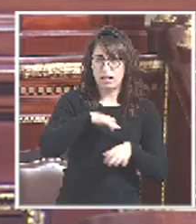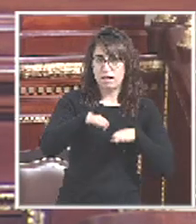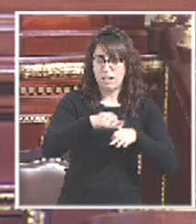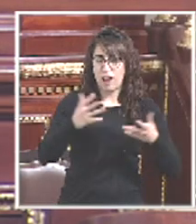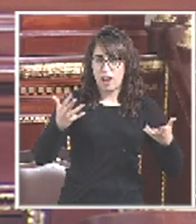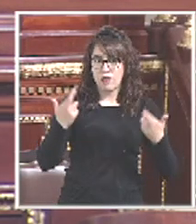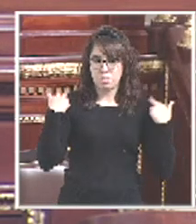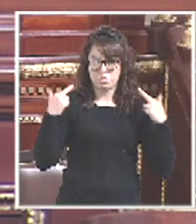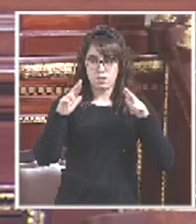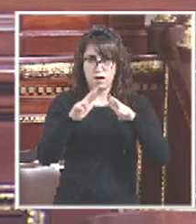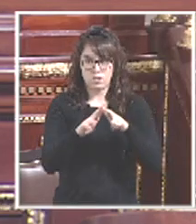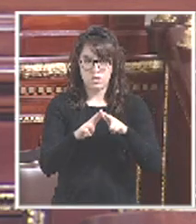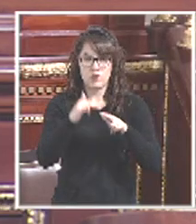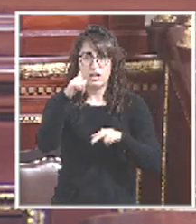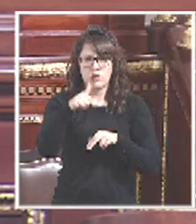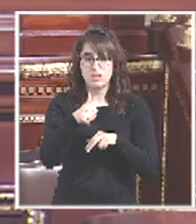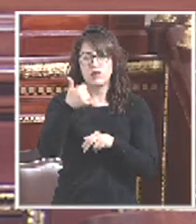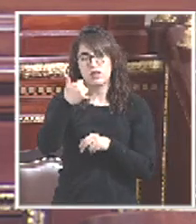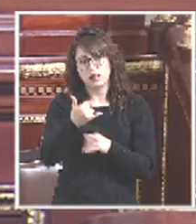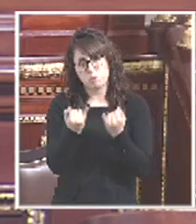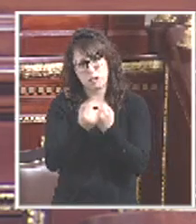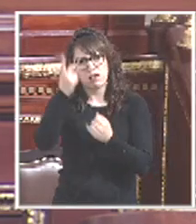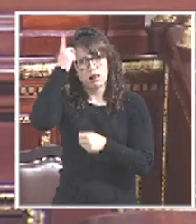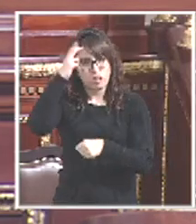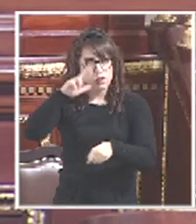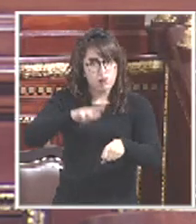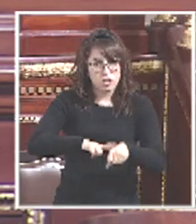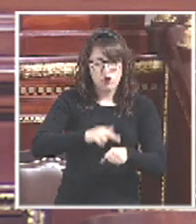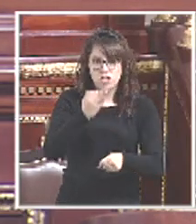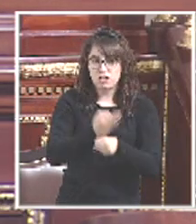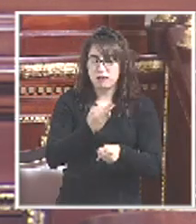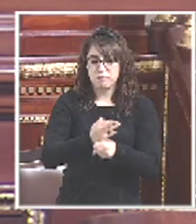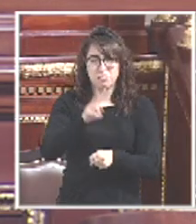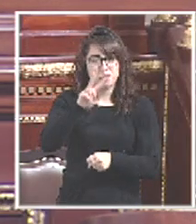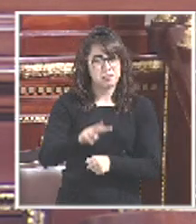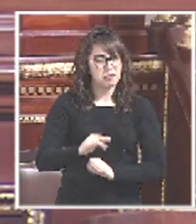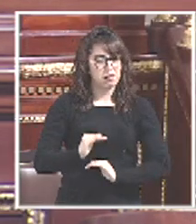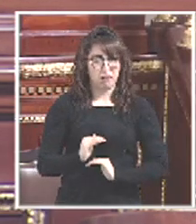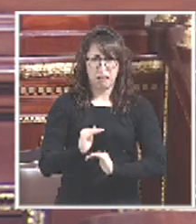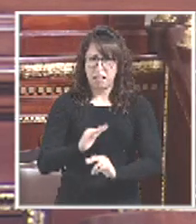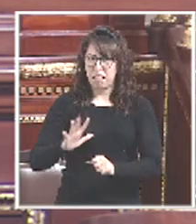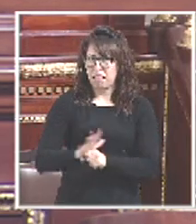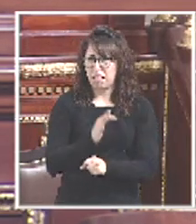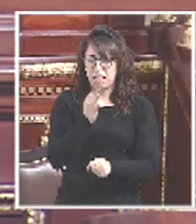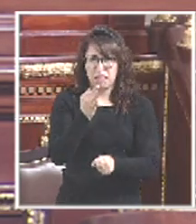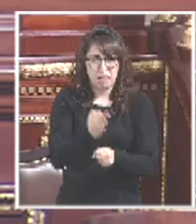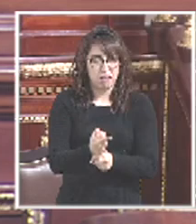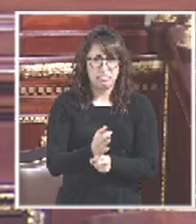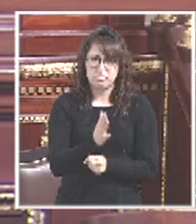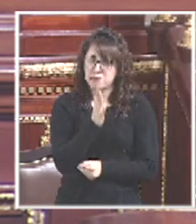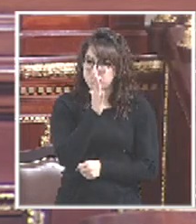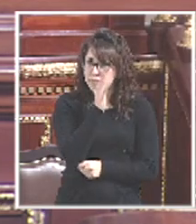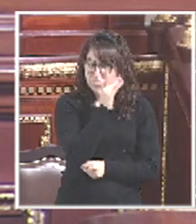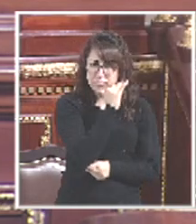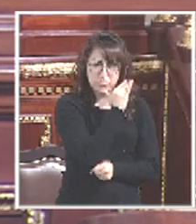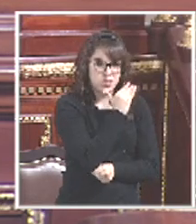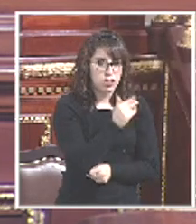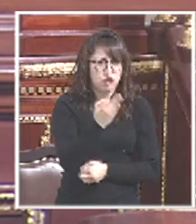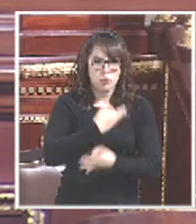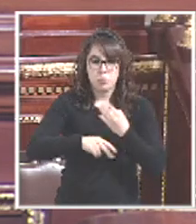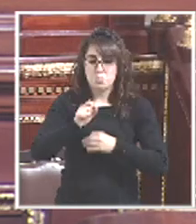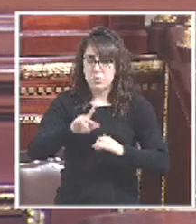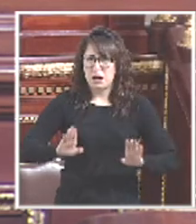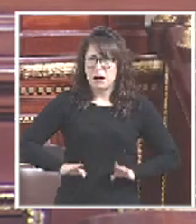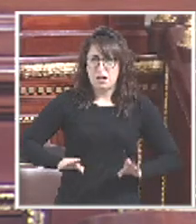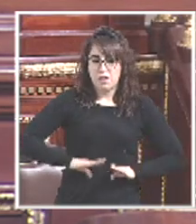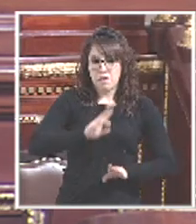y las autoridades en educación hasta ahora no han sido suficientes, pues las conductas violentas continúan